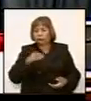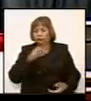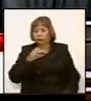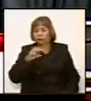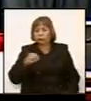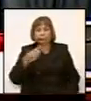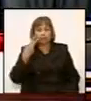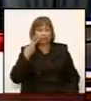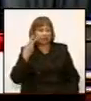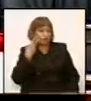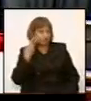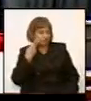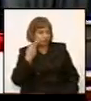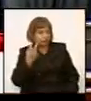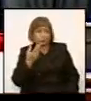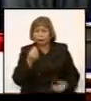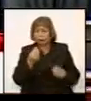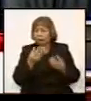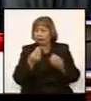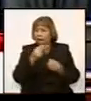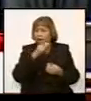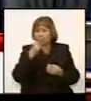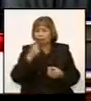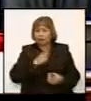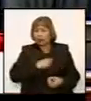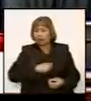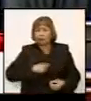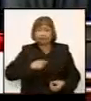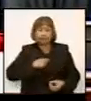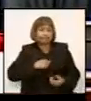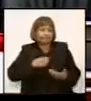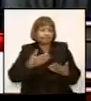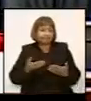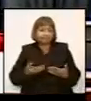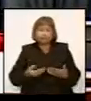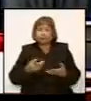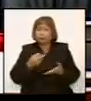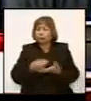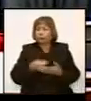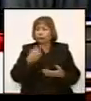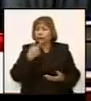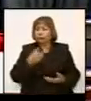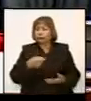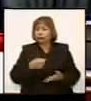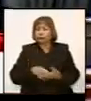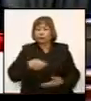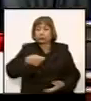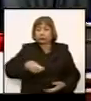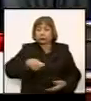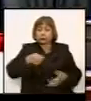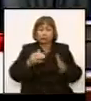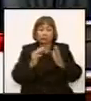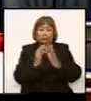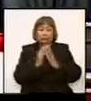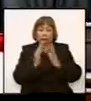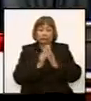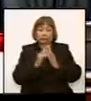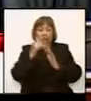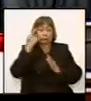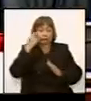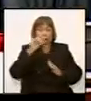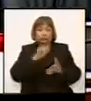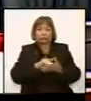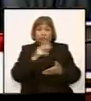el Vivo, que muchas veces y lamentablemente se dedican a arrendar una vivienda, pagan